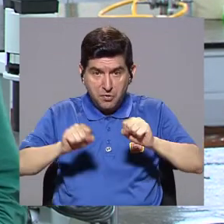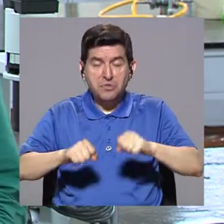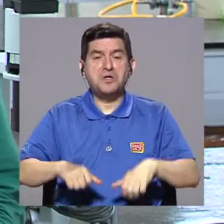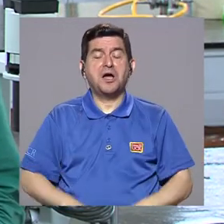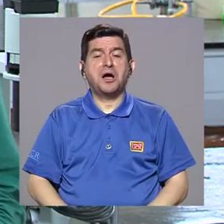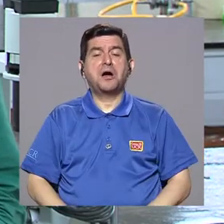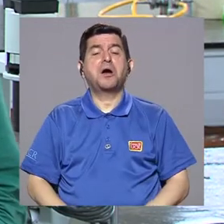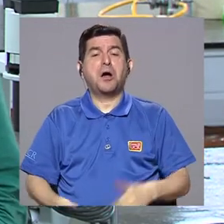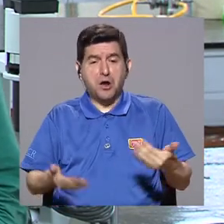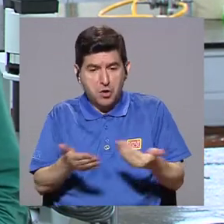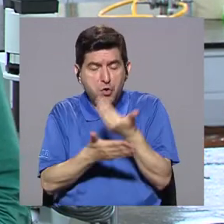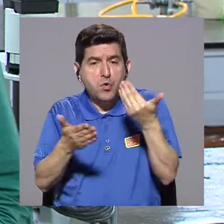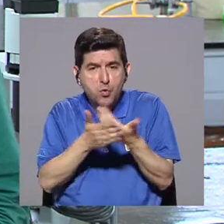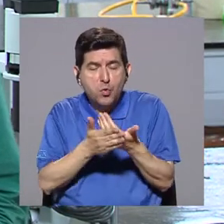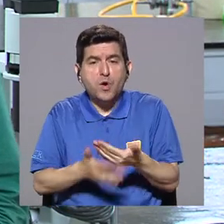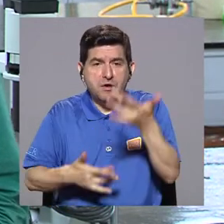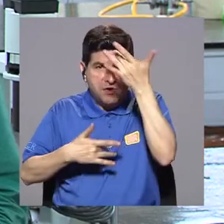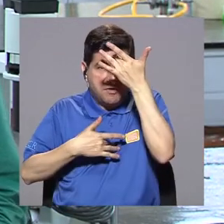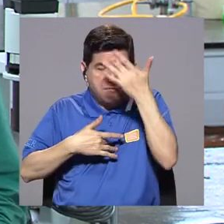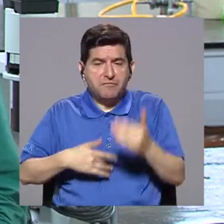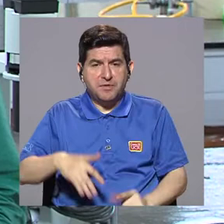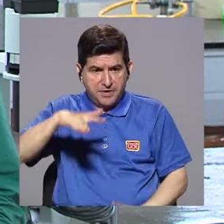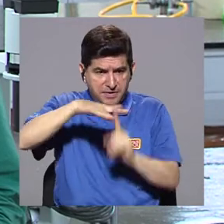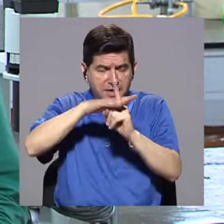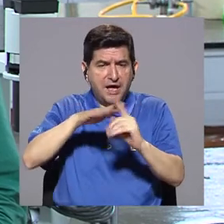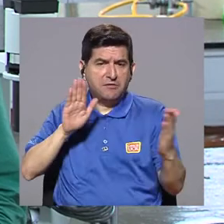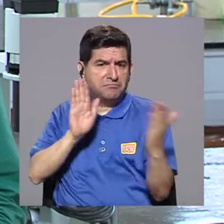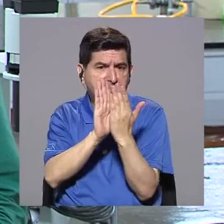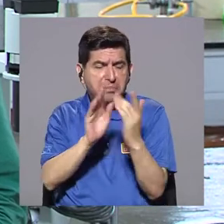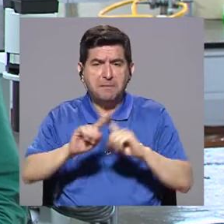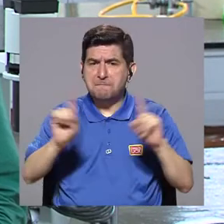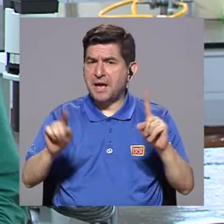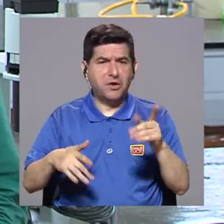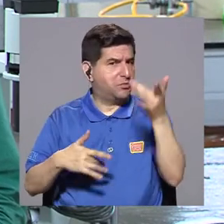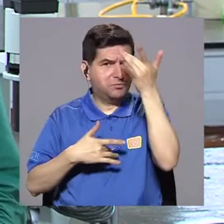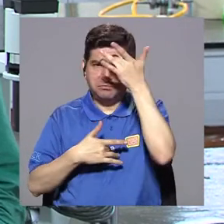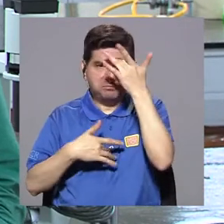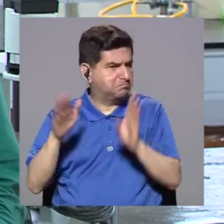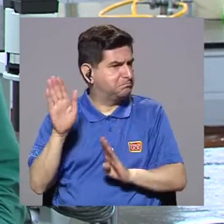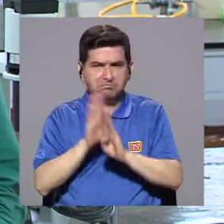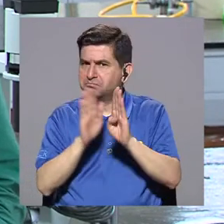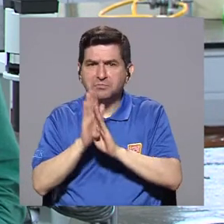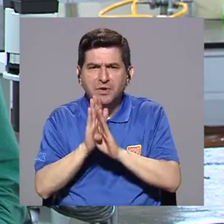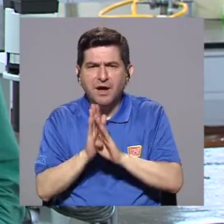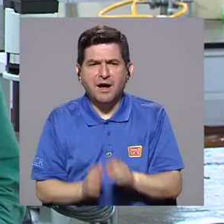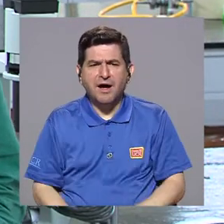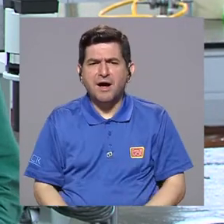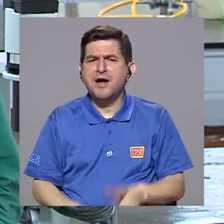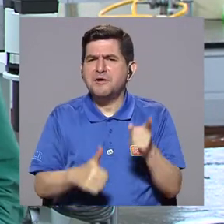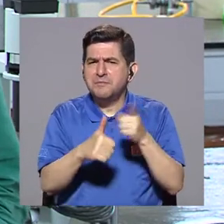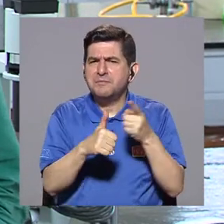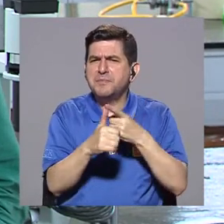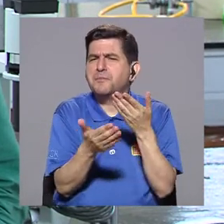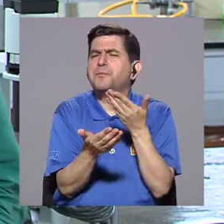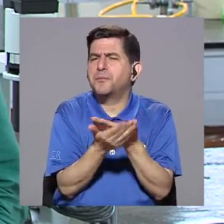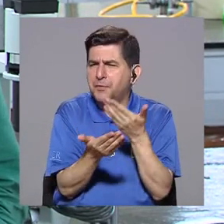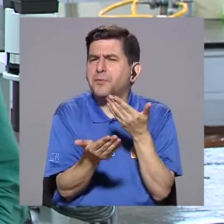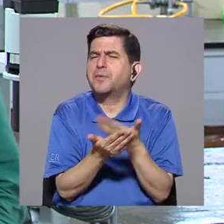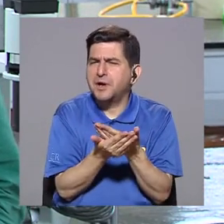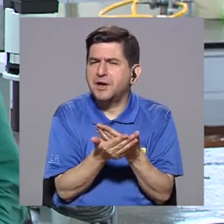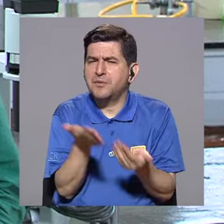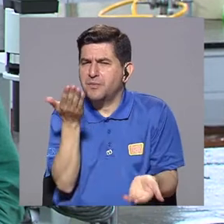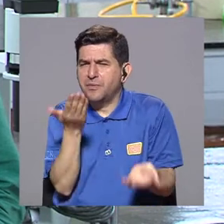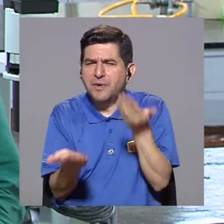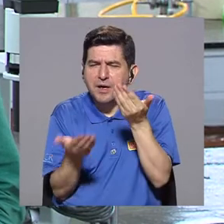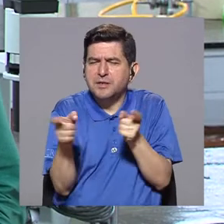exponerse a nuevos brotes años posteriores y no desarrollaban la enfermedad, empezó a dar los primeros indicios de